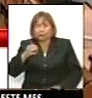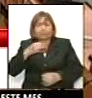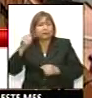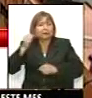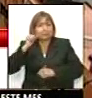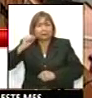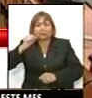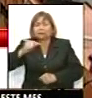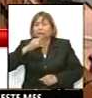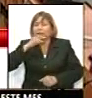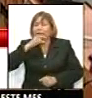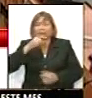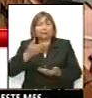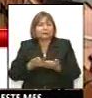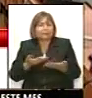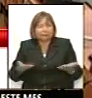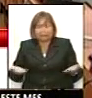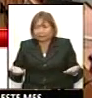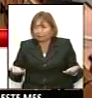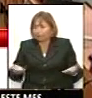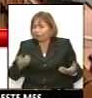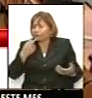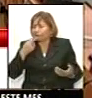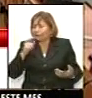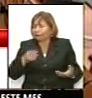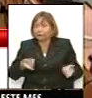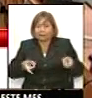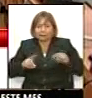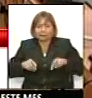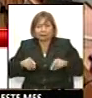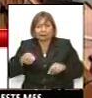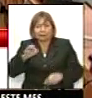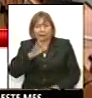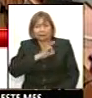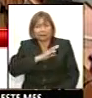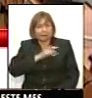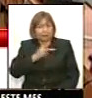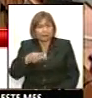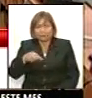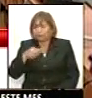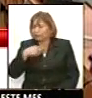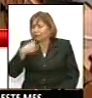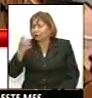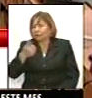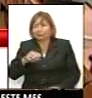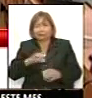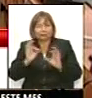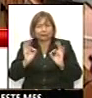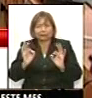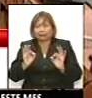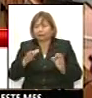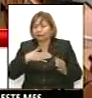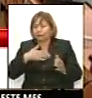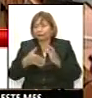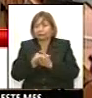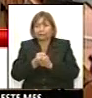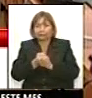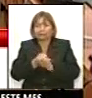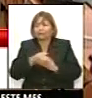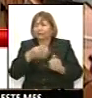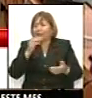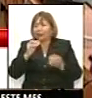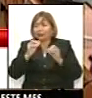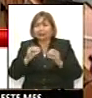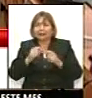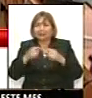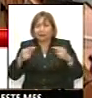mujer. O sea, la defensa de la mujer solamente está cuando es de Fuerza Popular. Y para los demás partidos ahí sí, o para mis amigos, o la coalición, o los